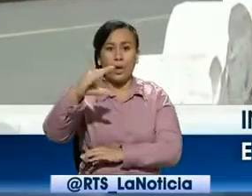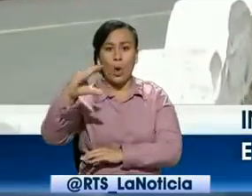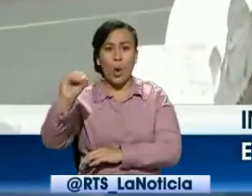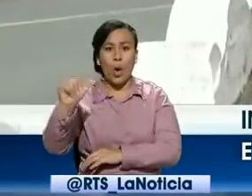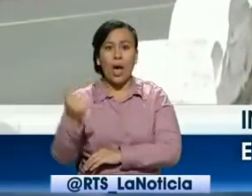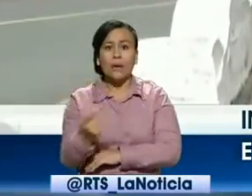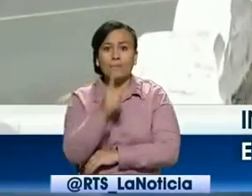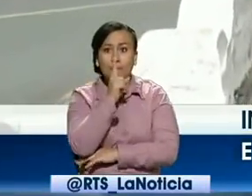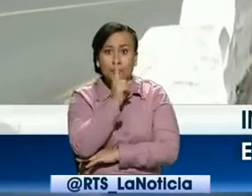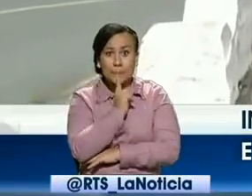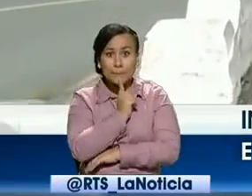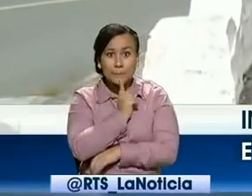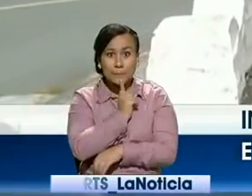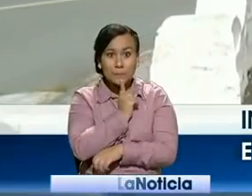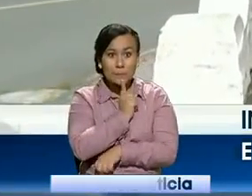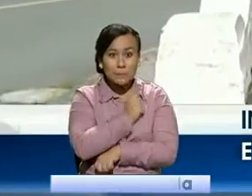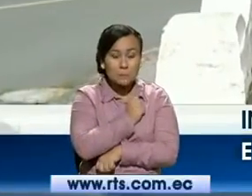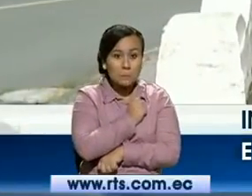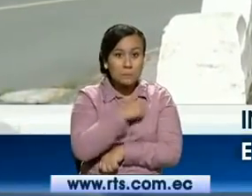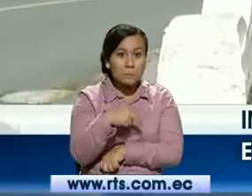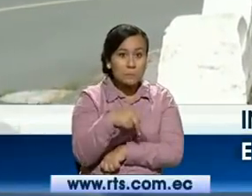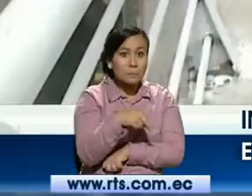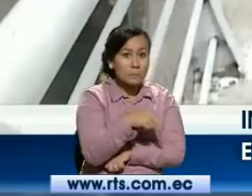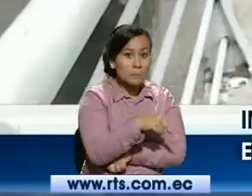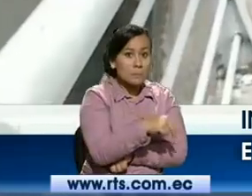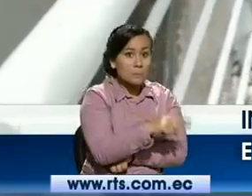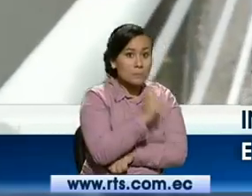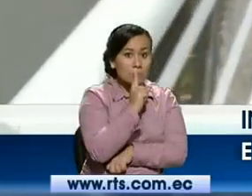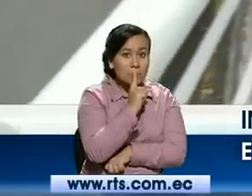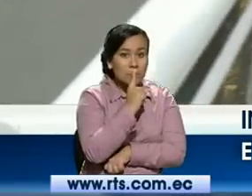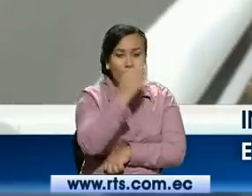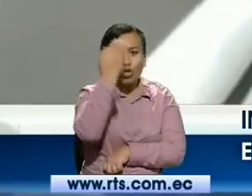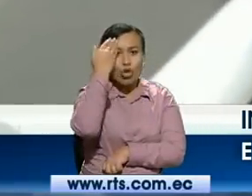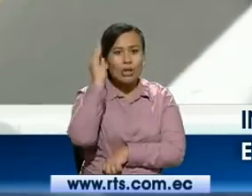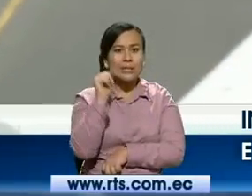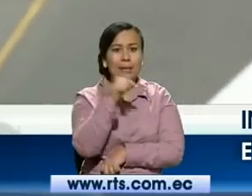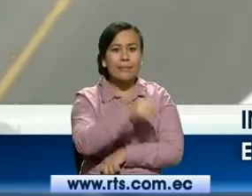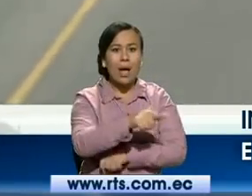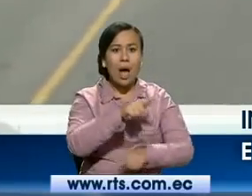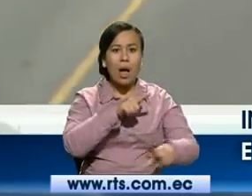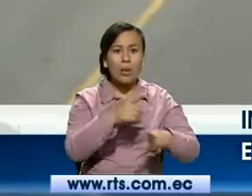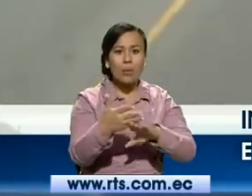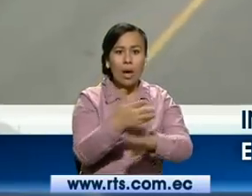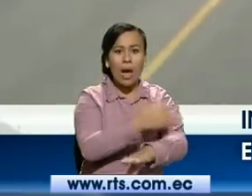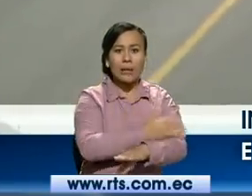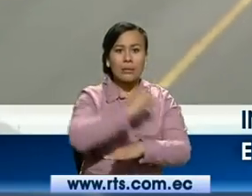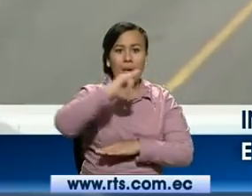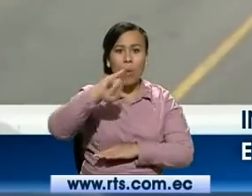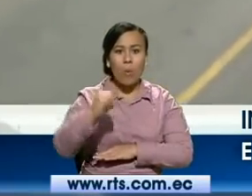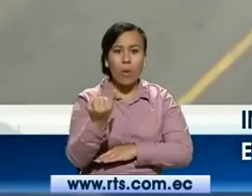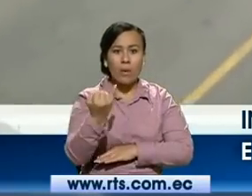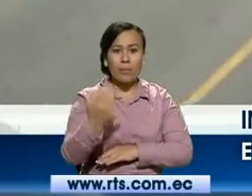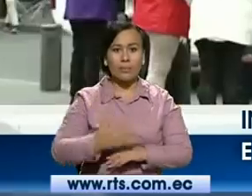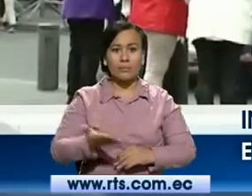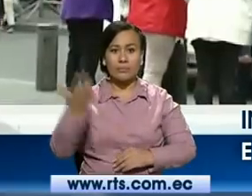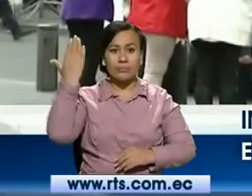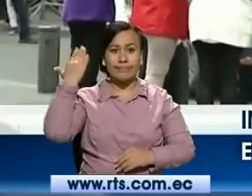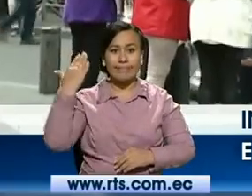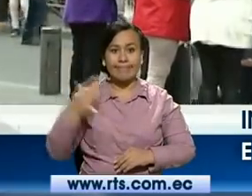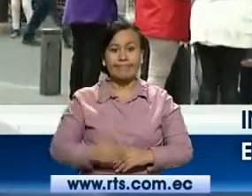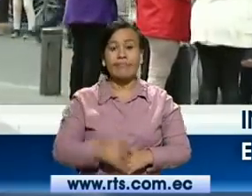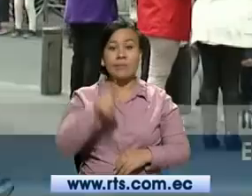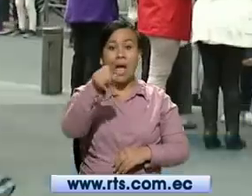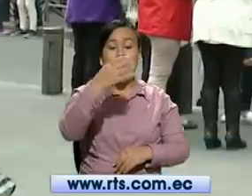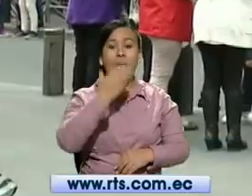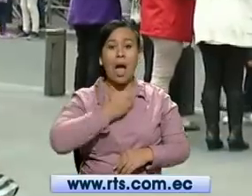nadie comenta nada. Muchos de los que hoy pasan por la zona, ni por enterados, lo que sucedió el jueves de la semana pasada. Desde Ambato,